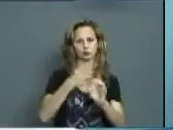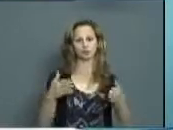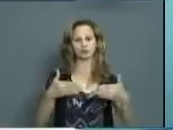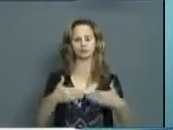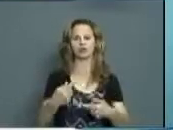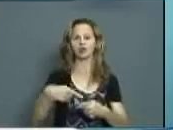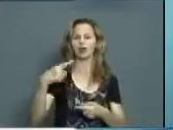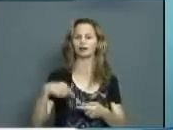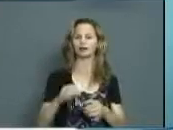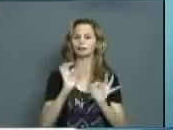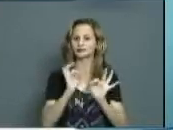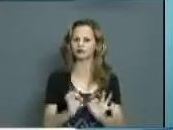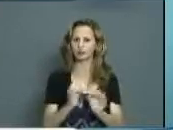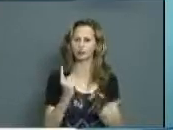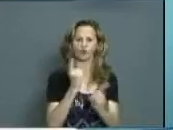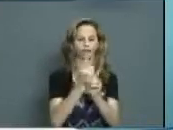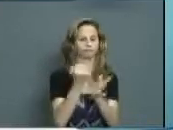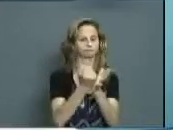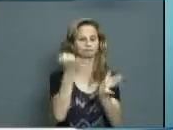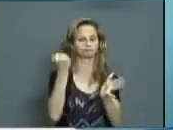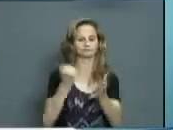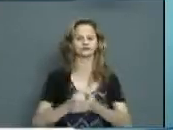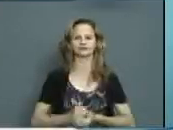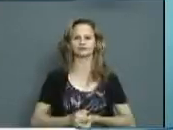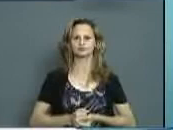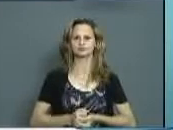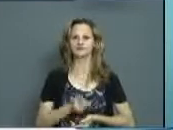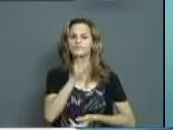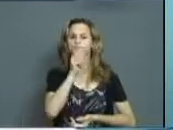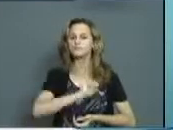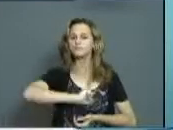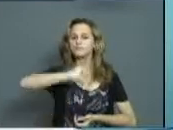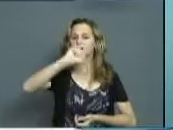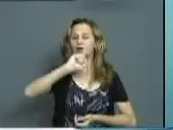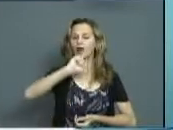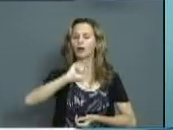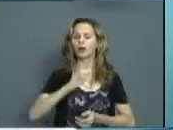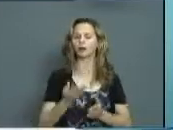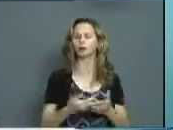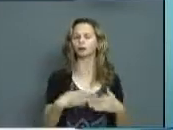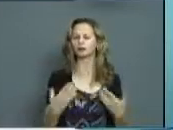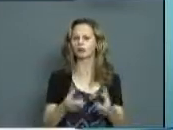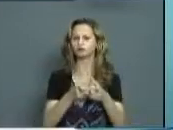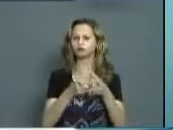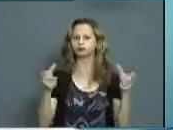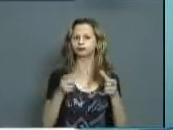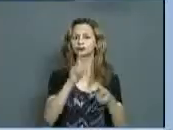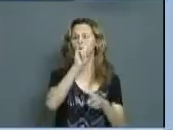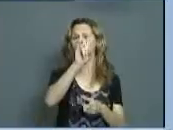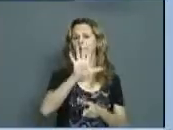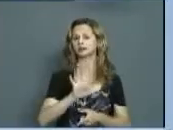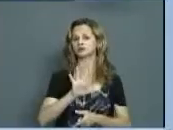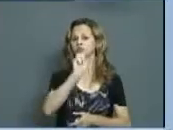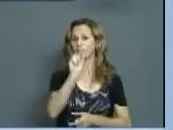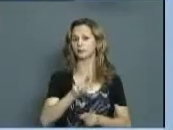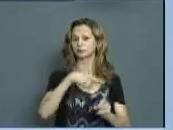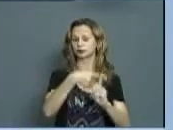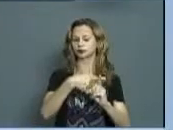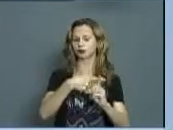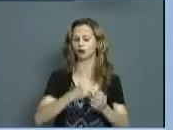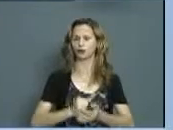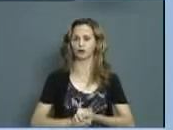todos son casos contactos de confirmados. El municipio de Báguanos eleva la cifra a 95 diagnosticados. Área de